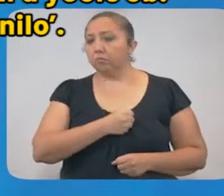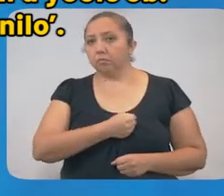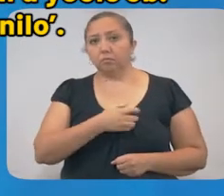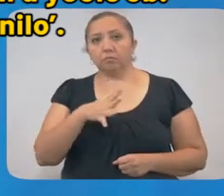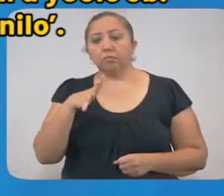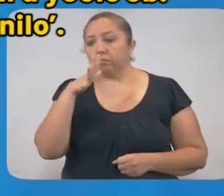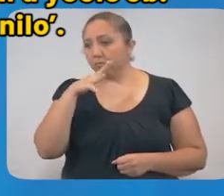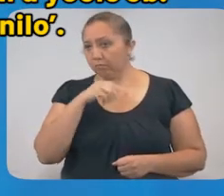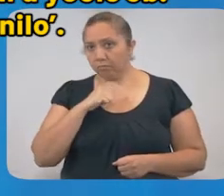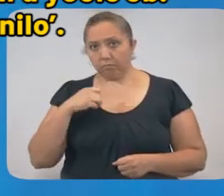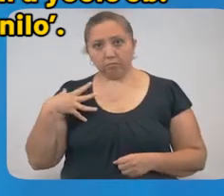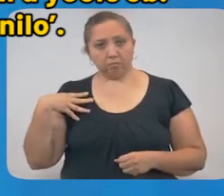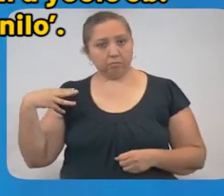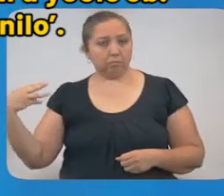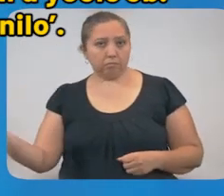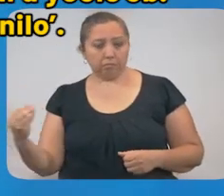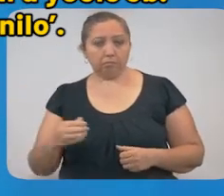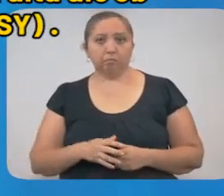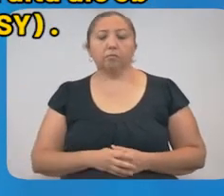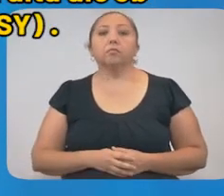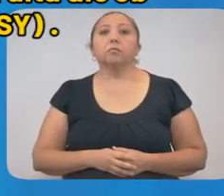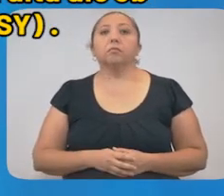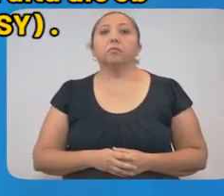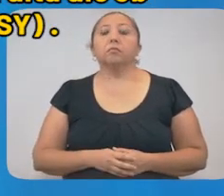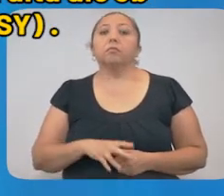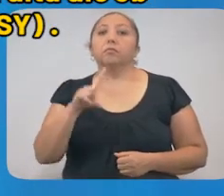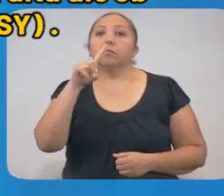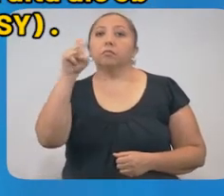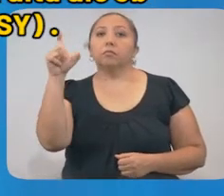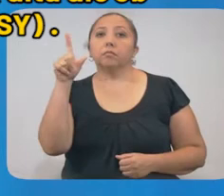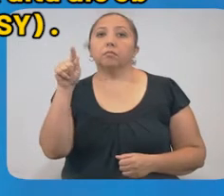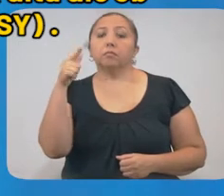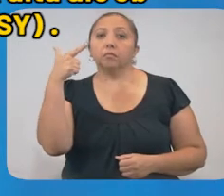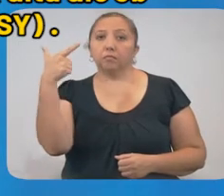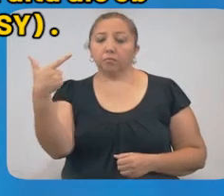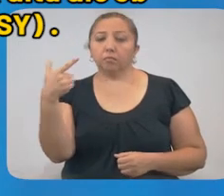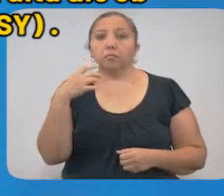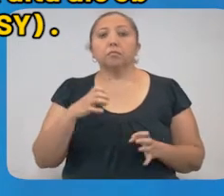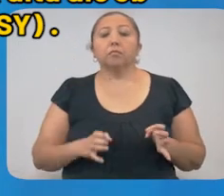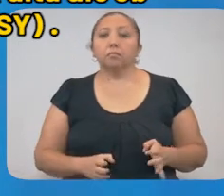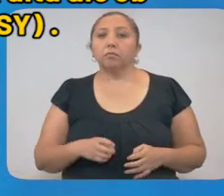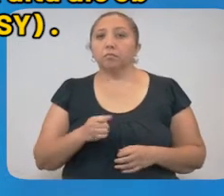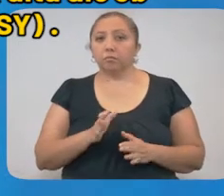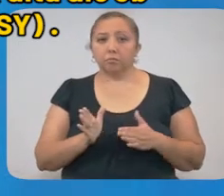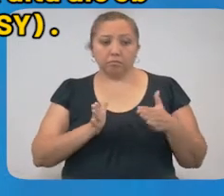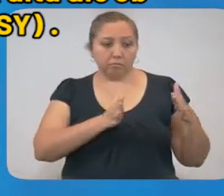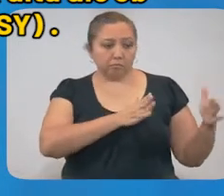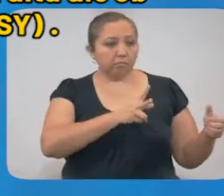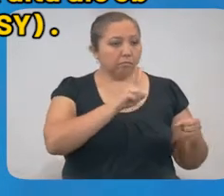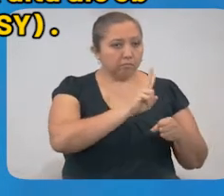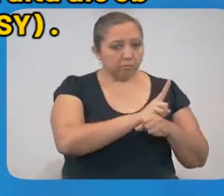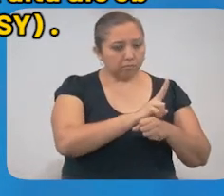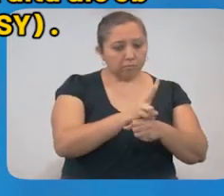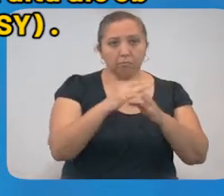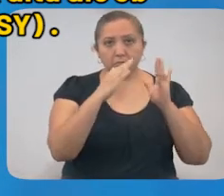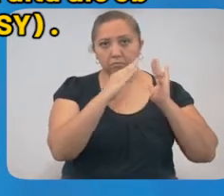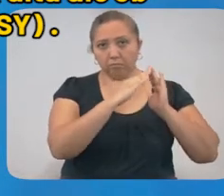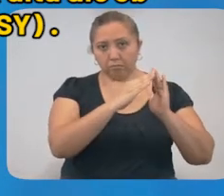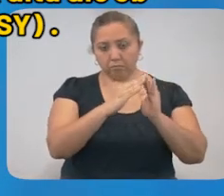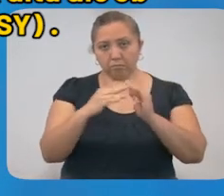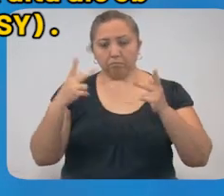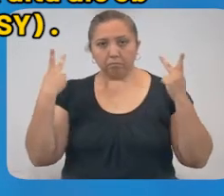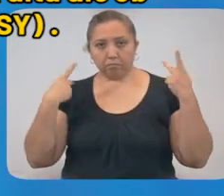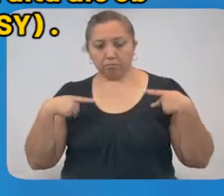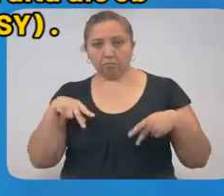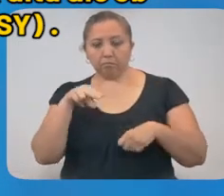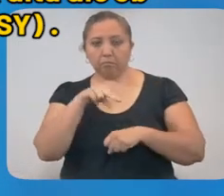presentan síntomas ni pueden contagiar. 177 están estables, aislados y monitoreados constantemente